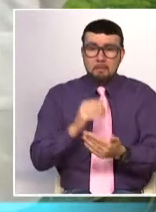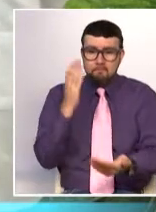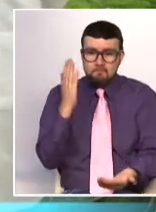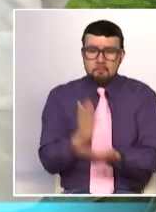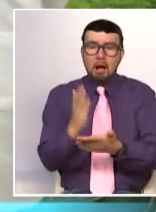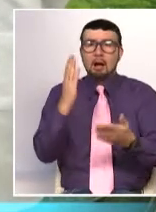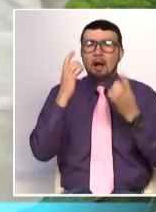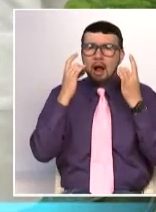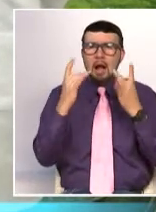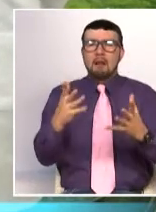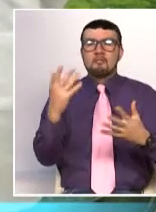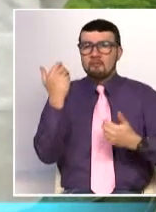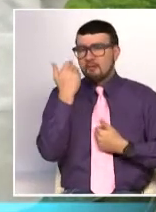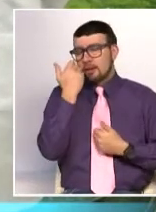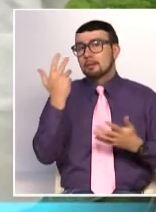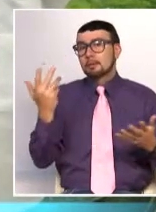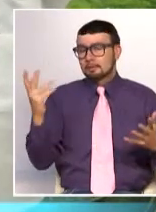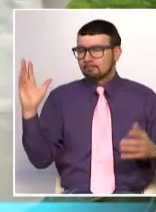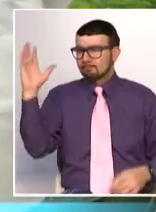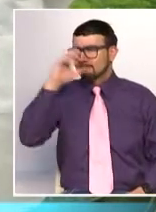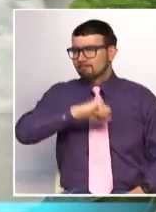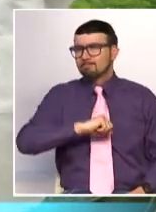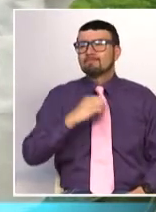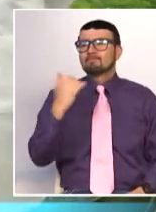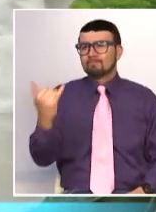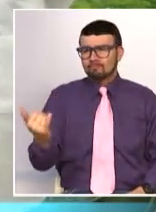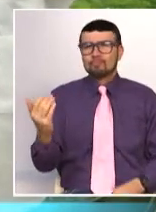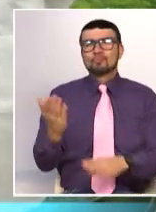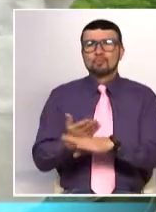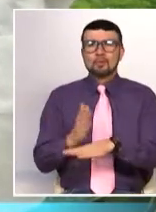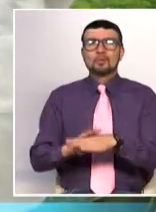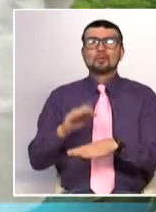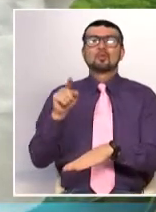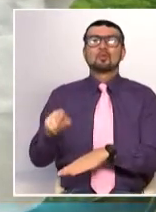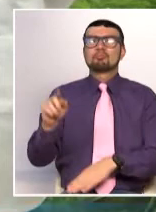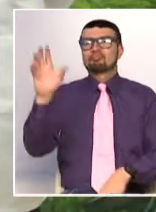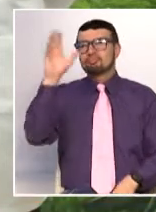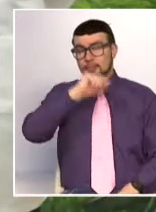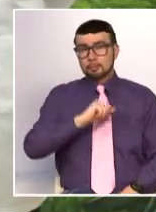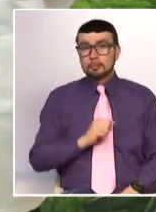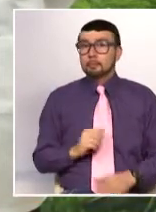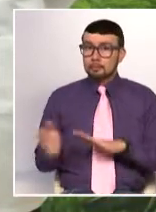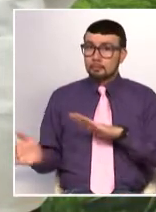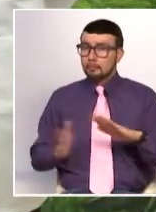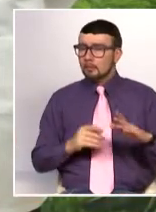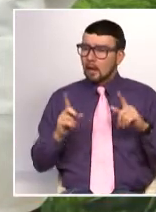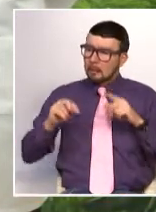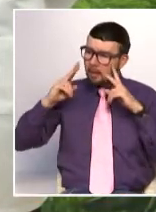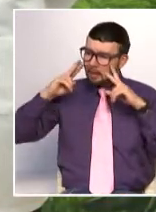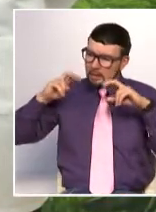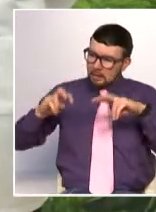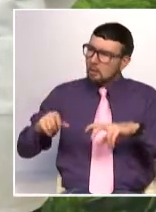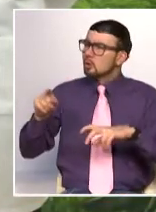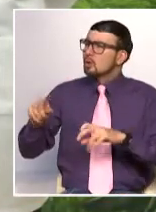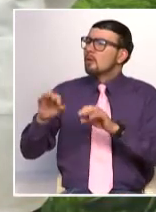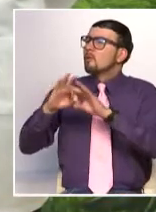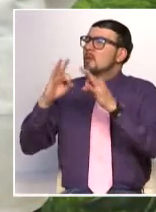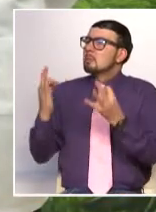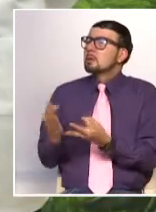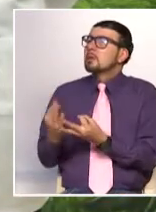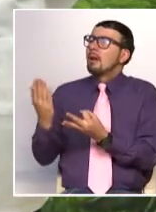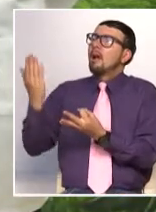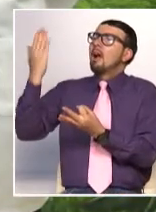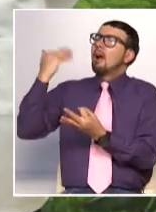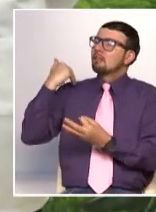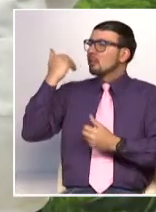puedes analizamos el factor familiar analizamos pues tratamos de hacer la consulta pues lo